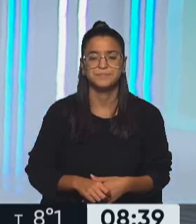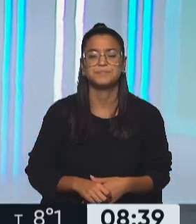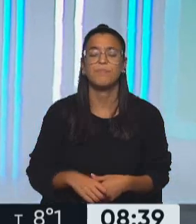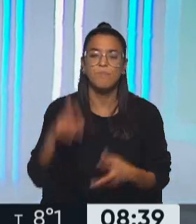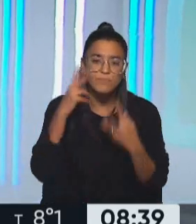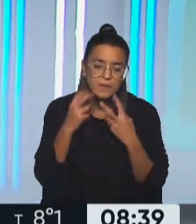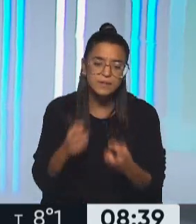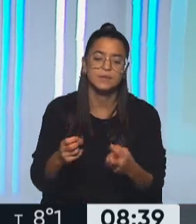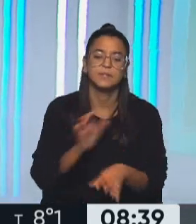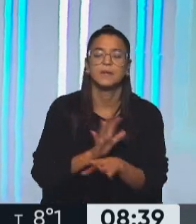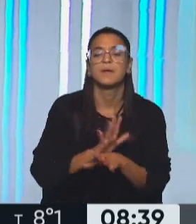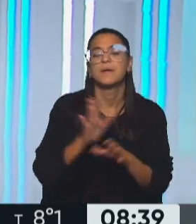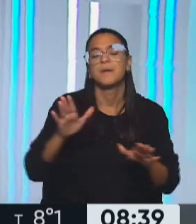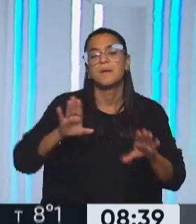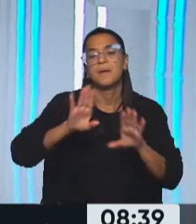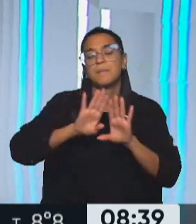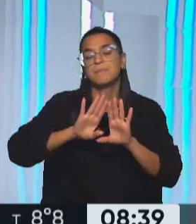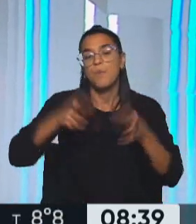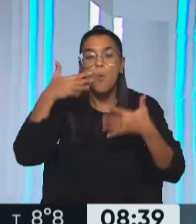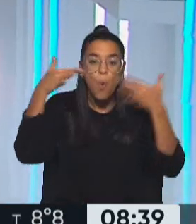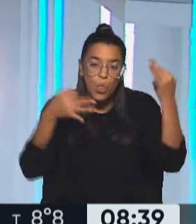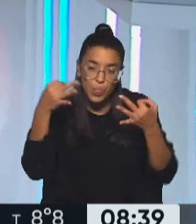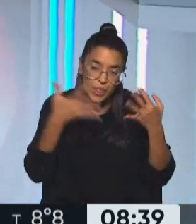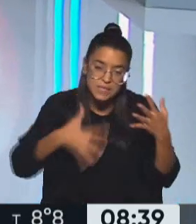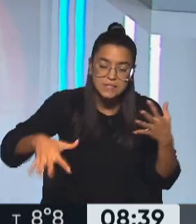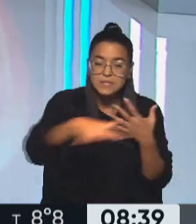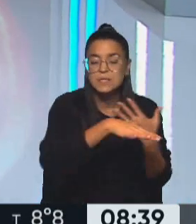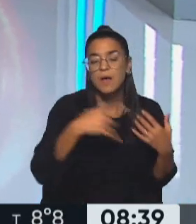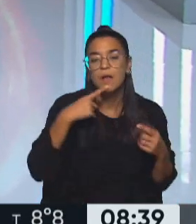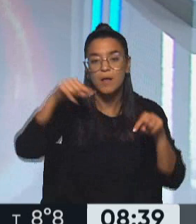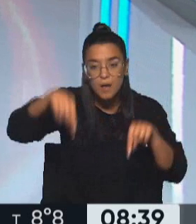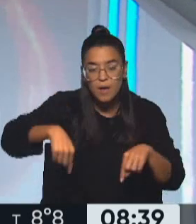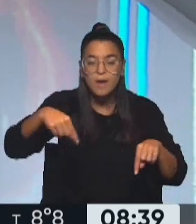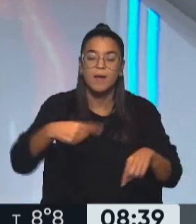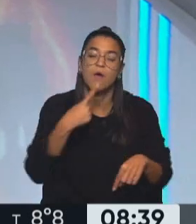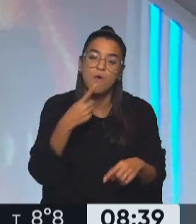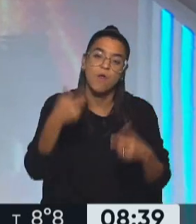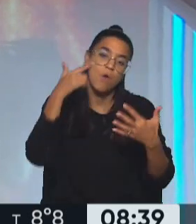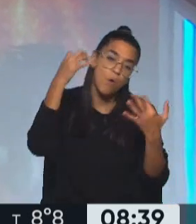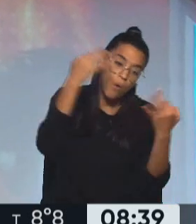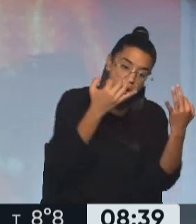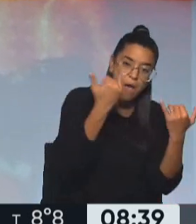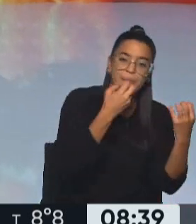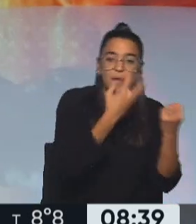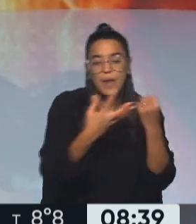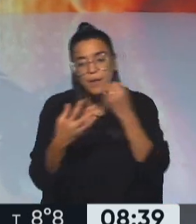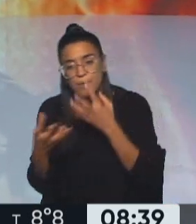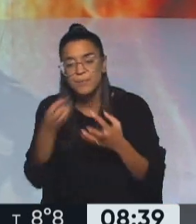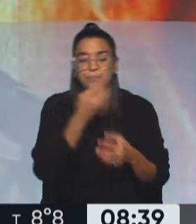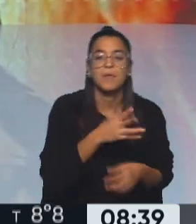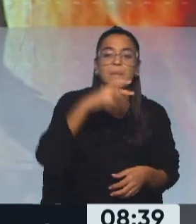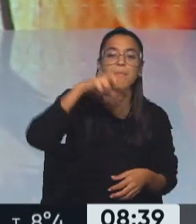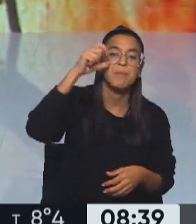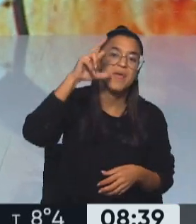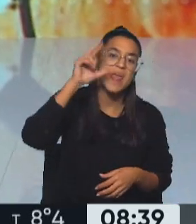La causa de la denominada mesa judicial en la provincia de Buenos Aires, que está teniendo en la justicia distintas declaraciones, como la de Diego Dalmau